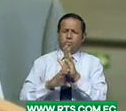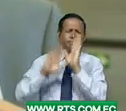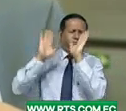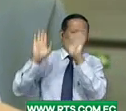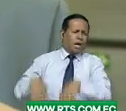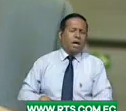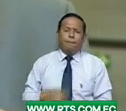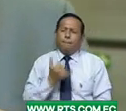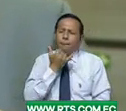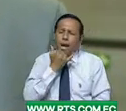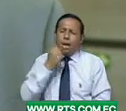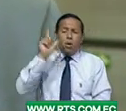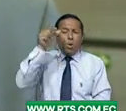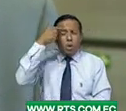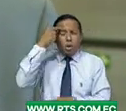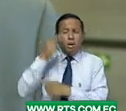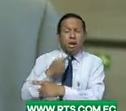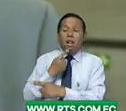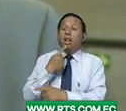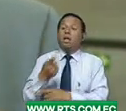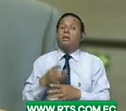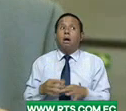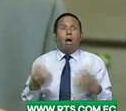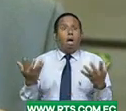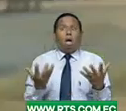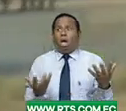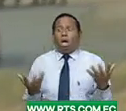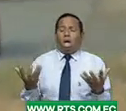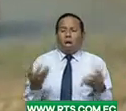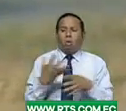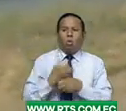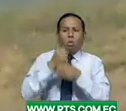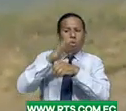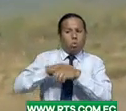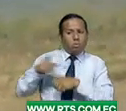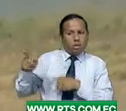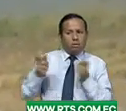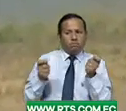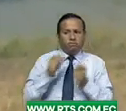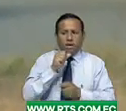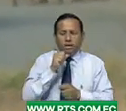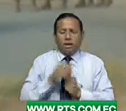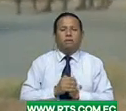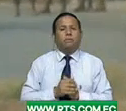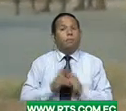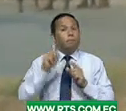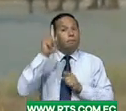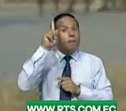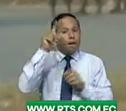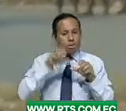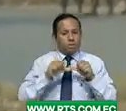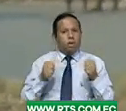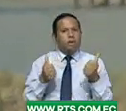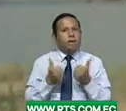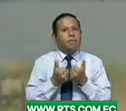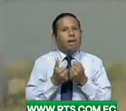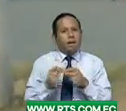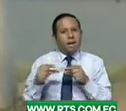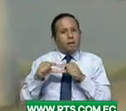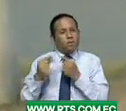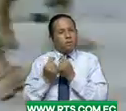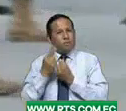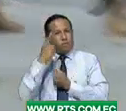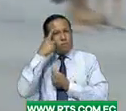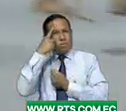enfrentar de manera contundente la grave crisis de inseguridad. Pero desde la bancada oficialista se recuerda que dicha participación de los militares